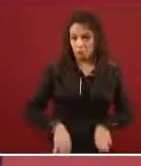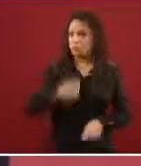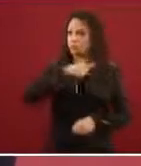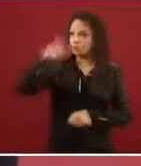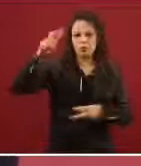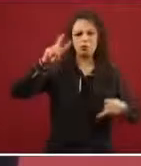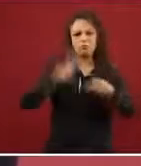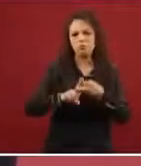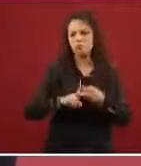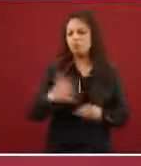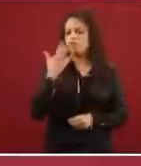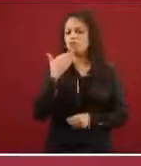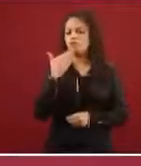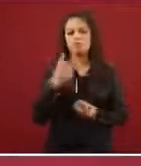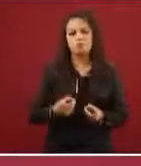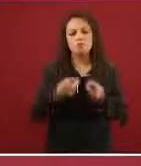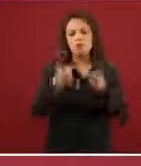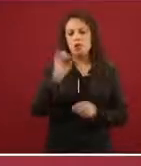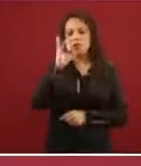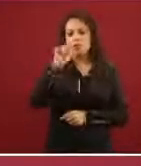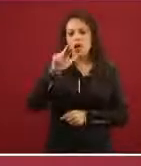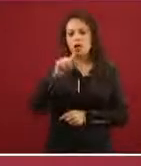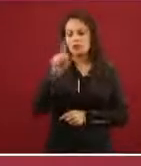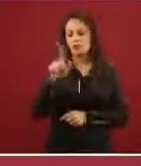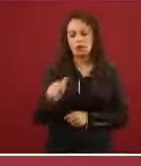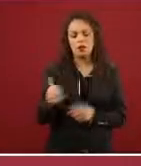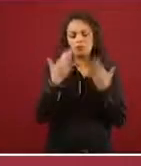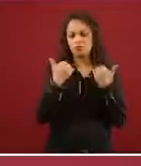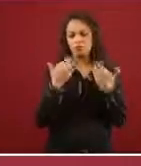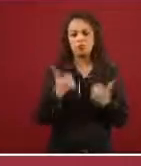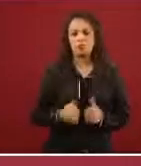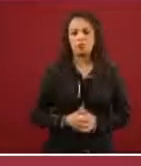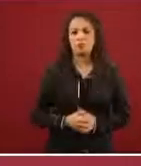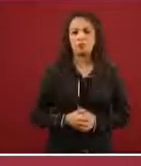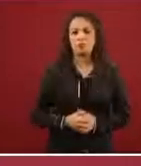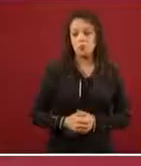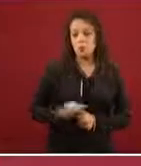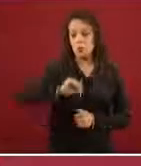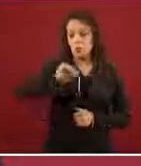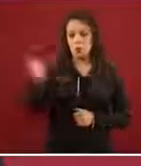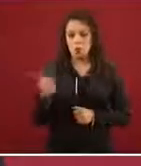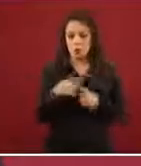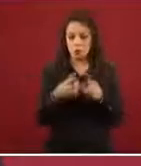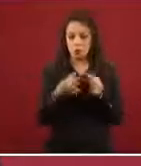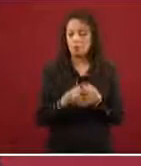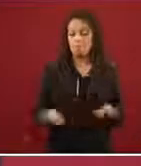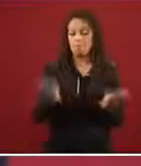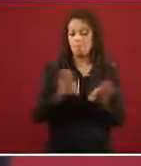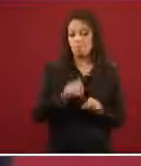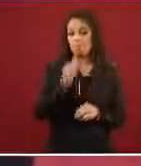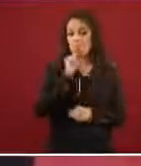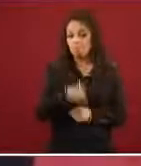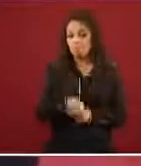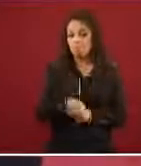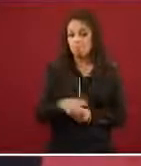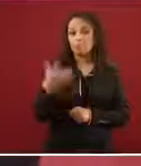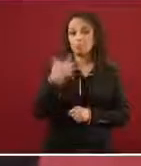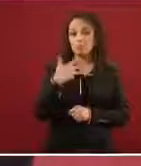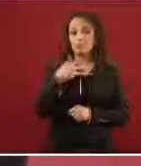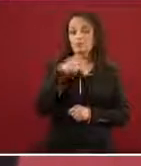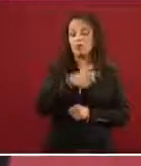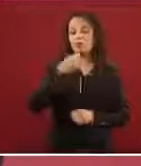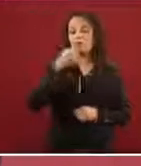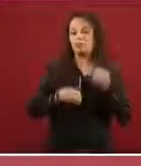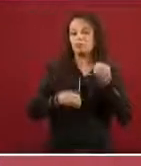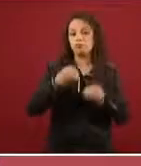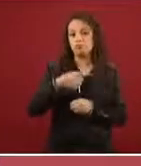Otro avance importante, el que exista la Fiscalía Anticorrupción,